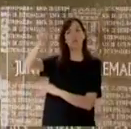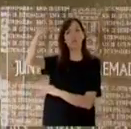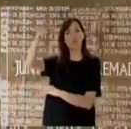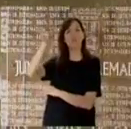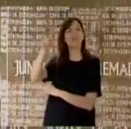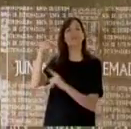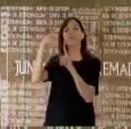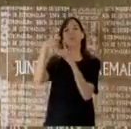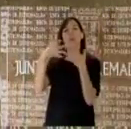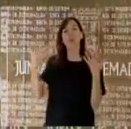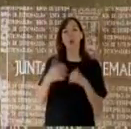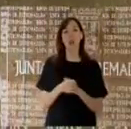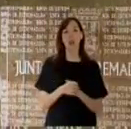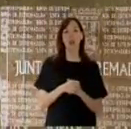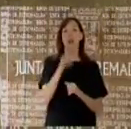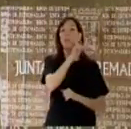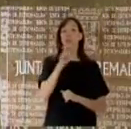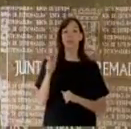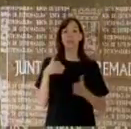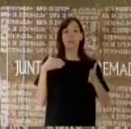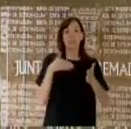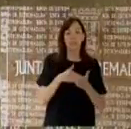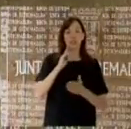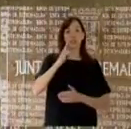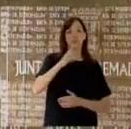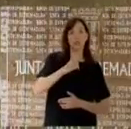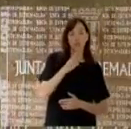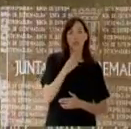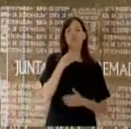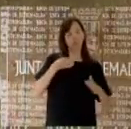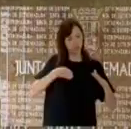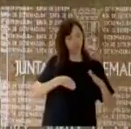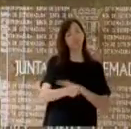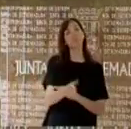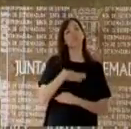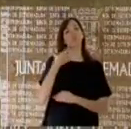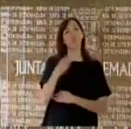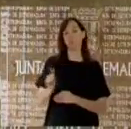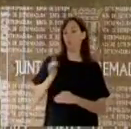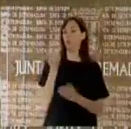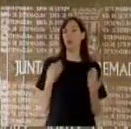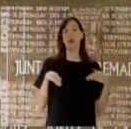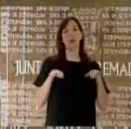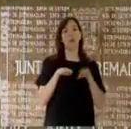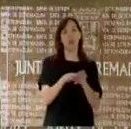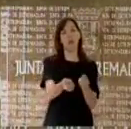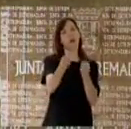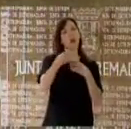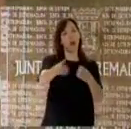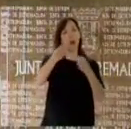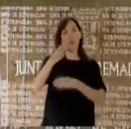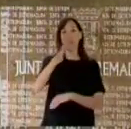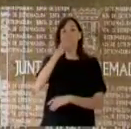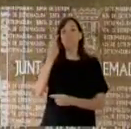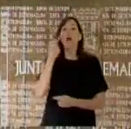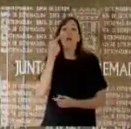con dificultades cognitivas acceder a la información en igualdad de condiciones y, por tanto, conocer qué decisiones toma un Gobierno